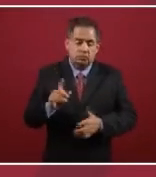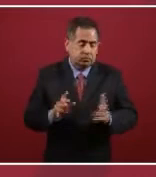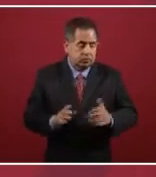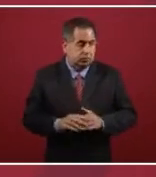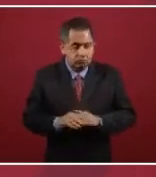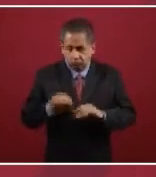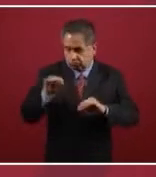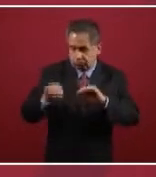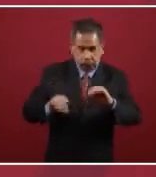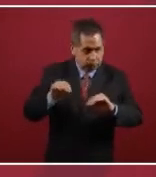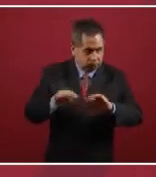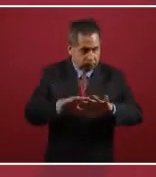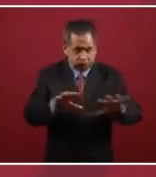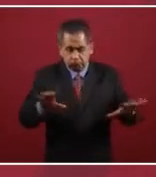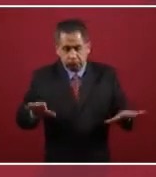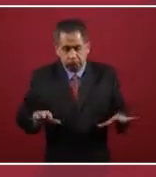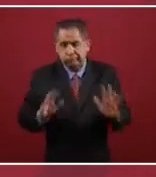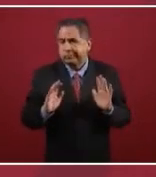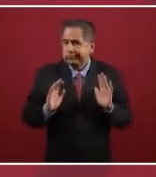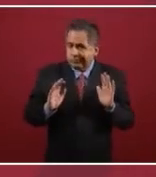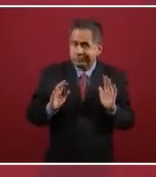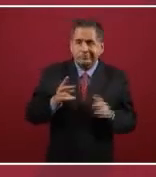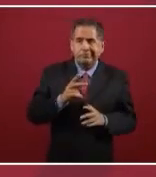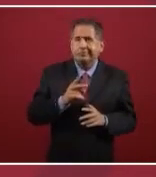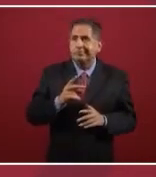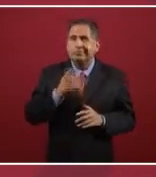éste se puedan